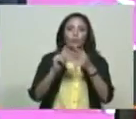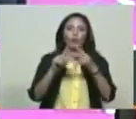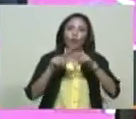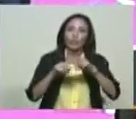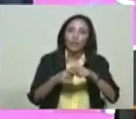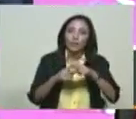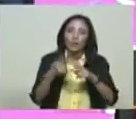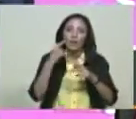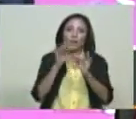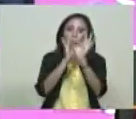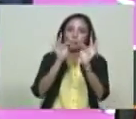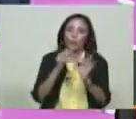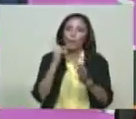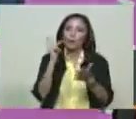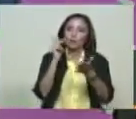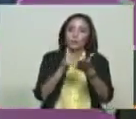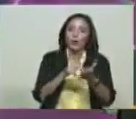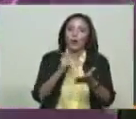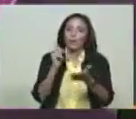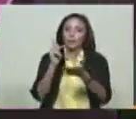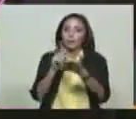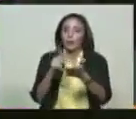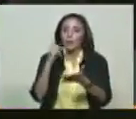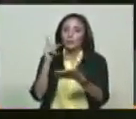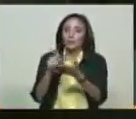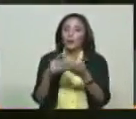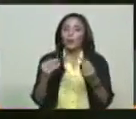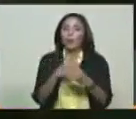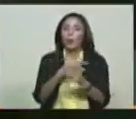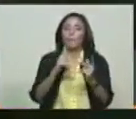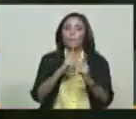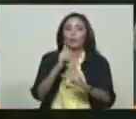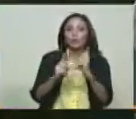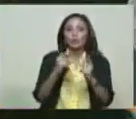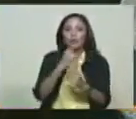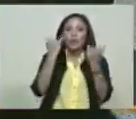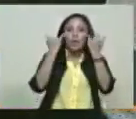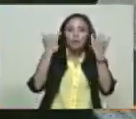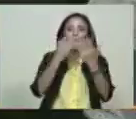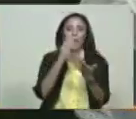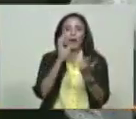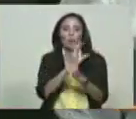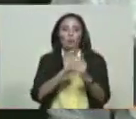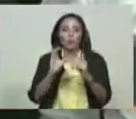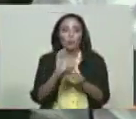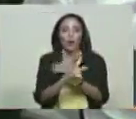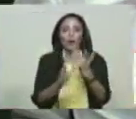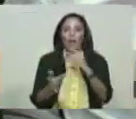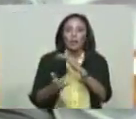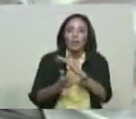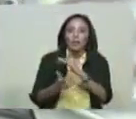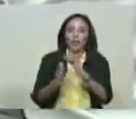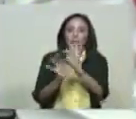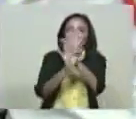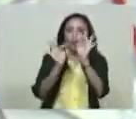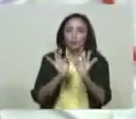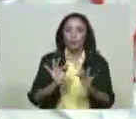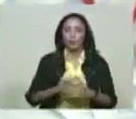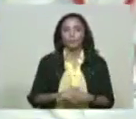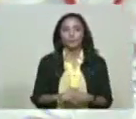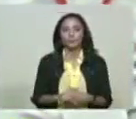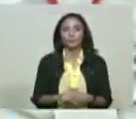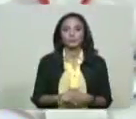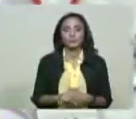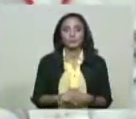y participar del proceso de formación ideológica política cultural técnica pero